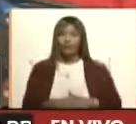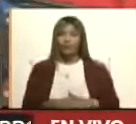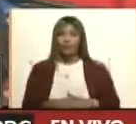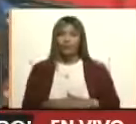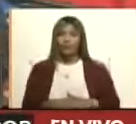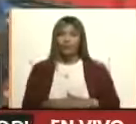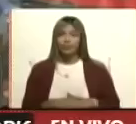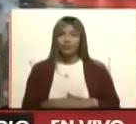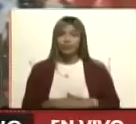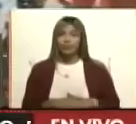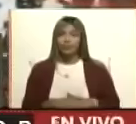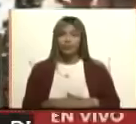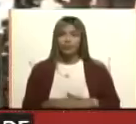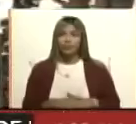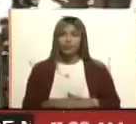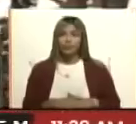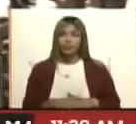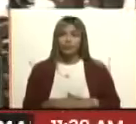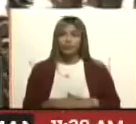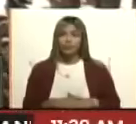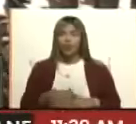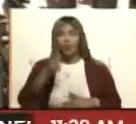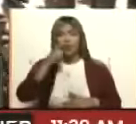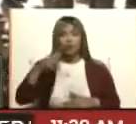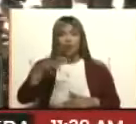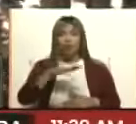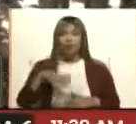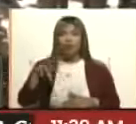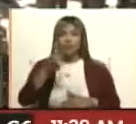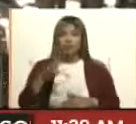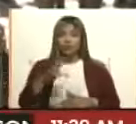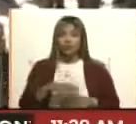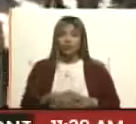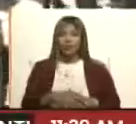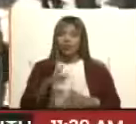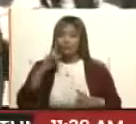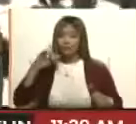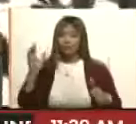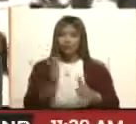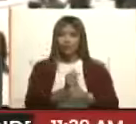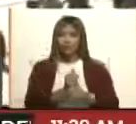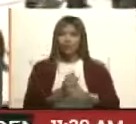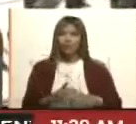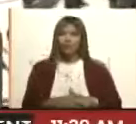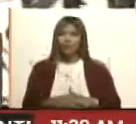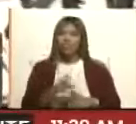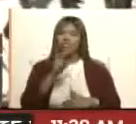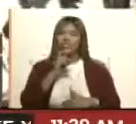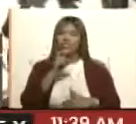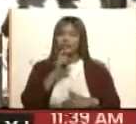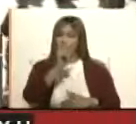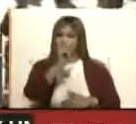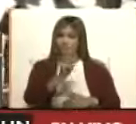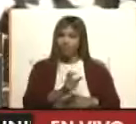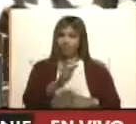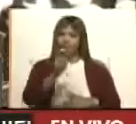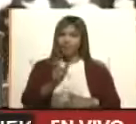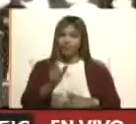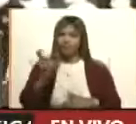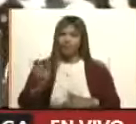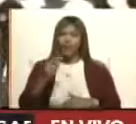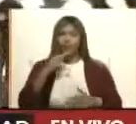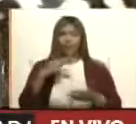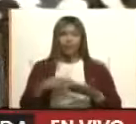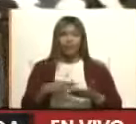las cartas están echadas, el pueblo de Venezuela ya identifica quiénes son